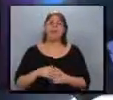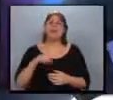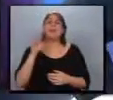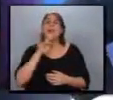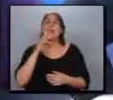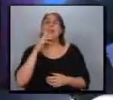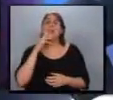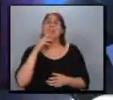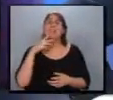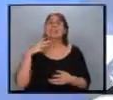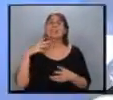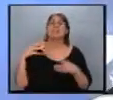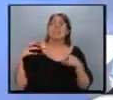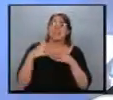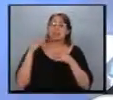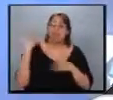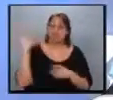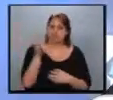mundo